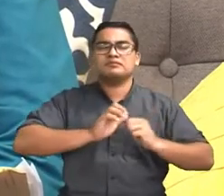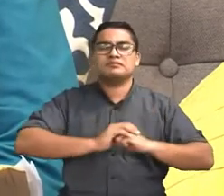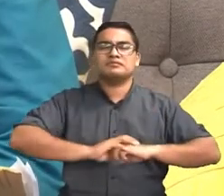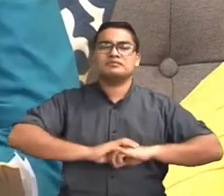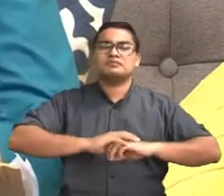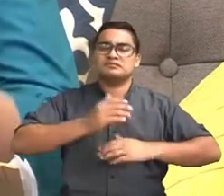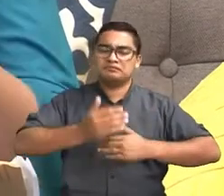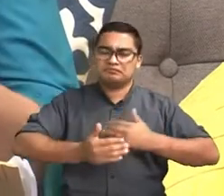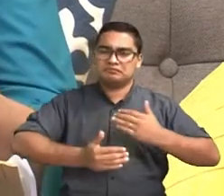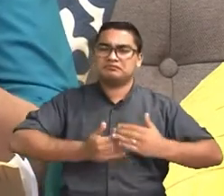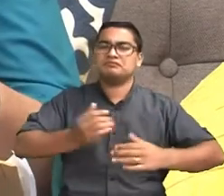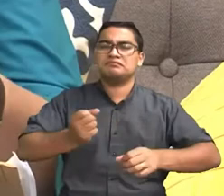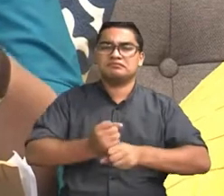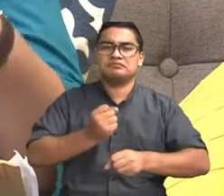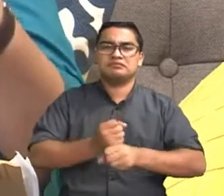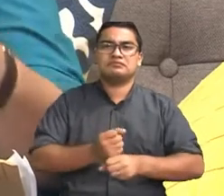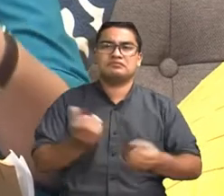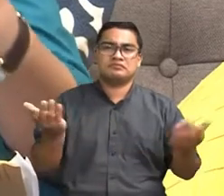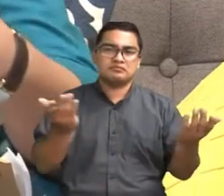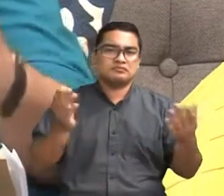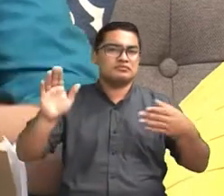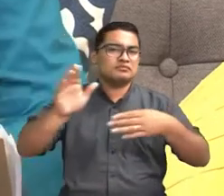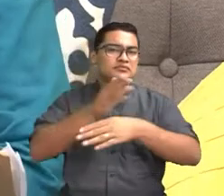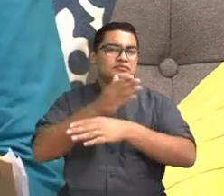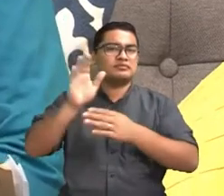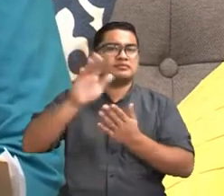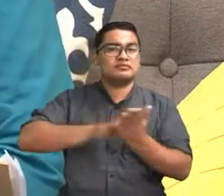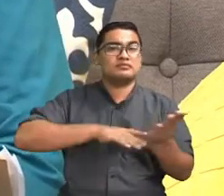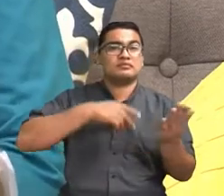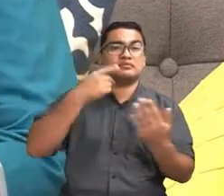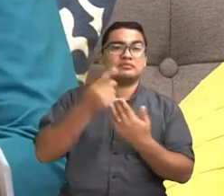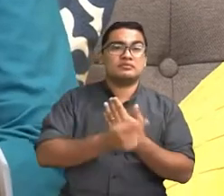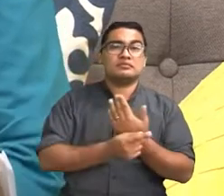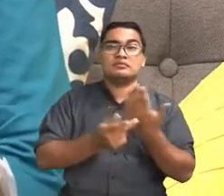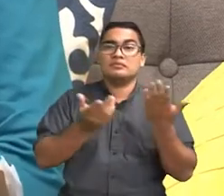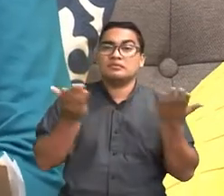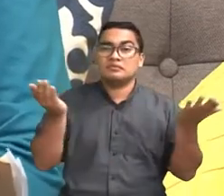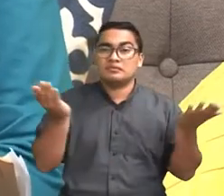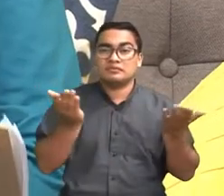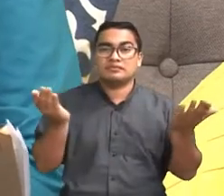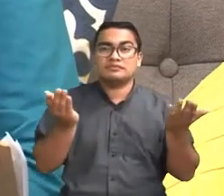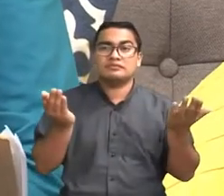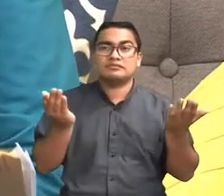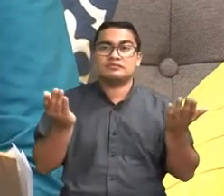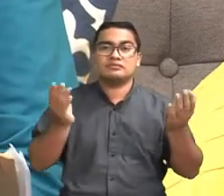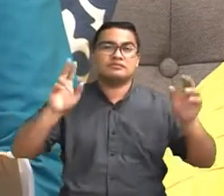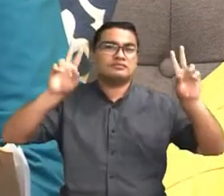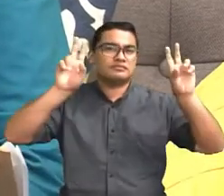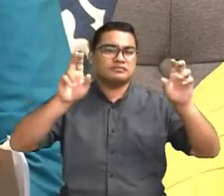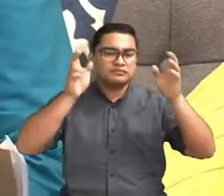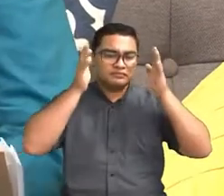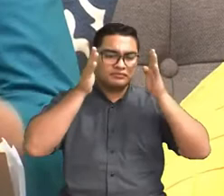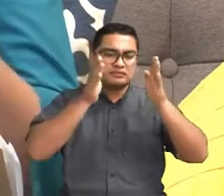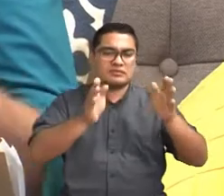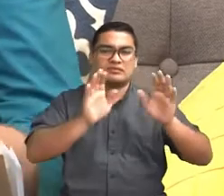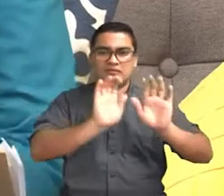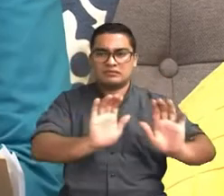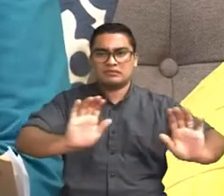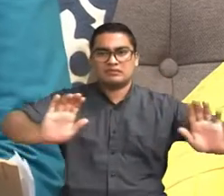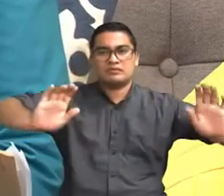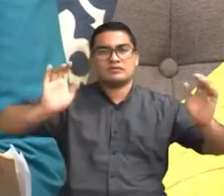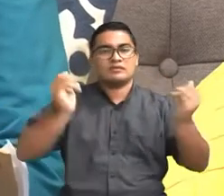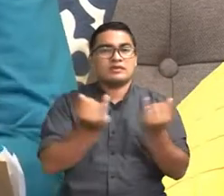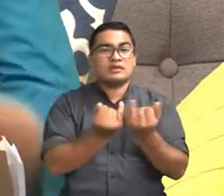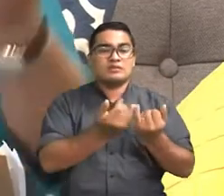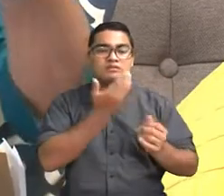venido trabajando alrededor de una serie de programas, ajá, que tienen que ver con la atención a la niñez, con la no